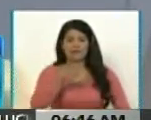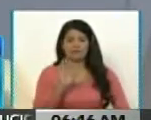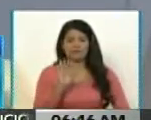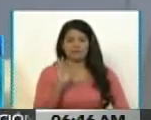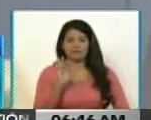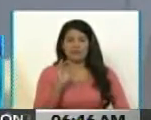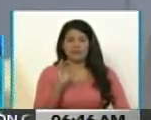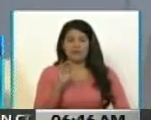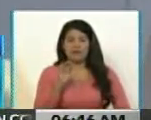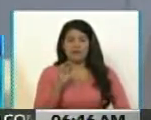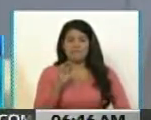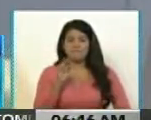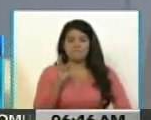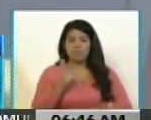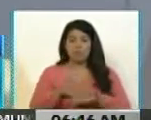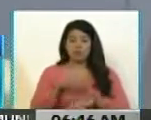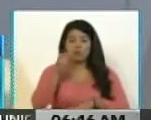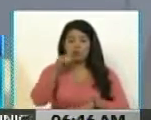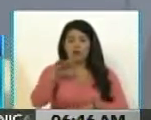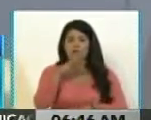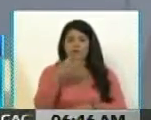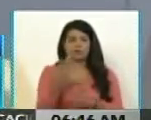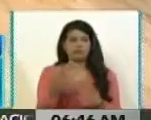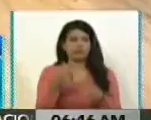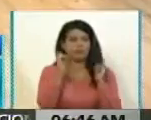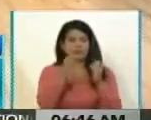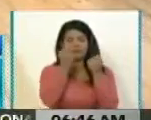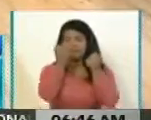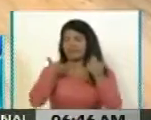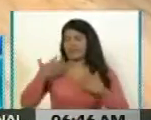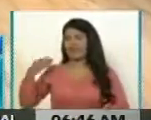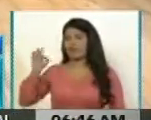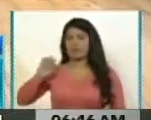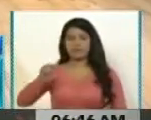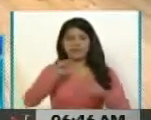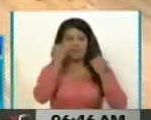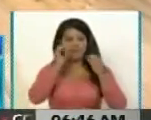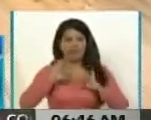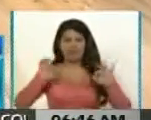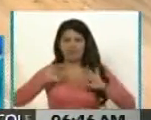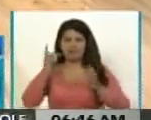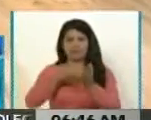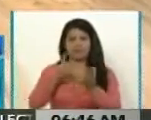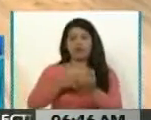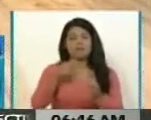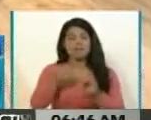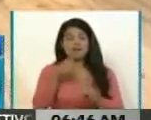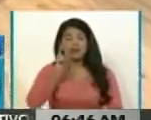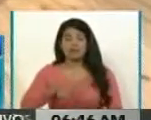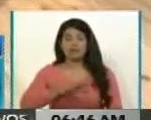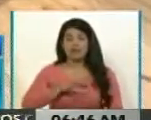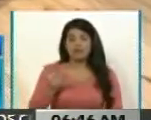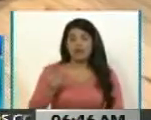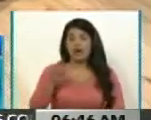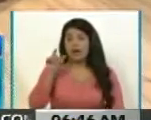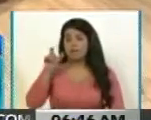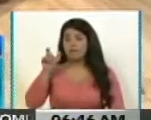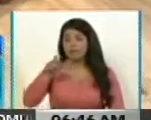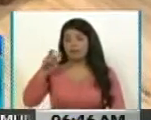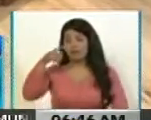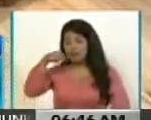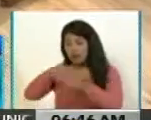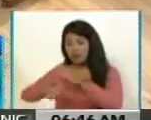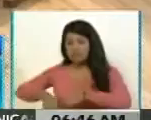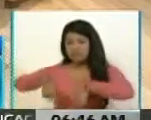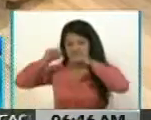manera atroz por los medios de comunicación en la época, en donde incluso se satanizó a los saqueadores,